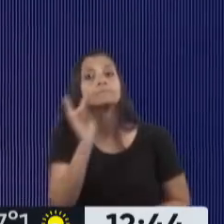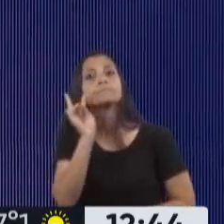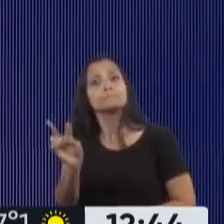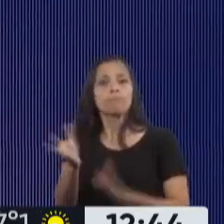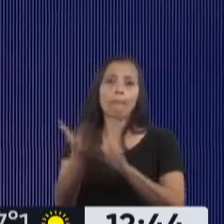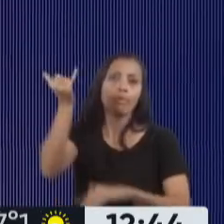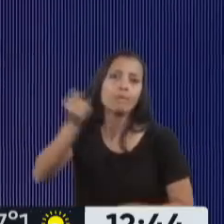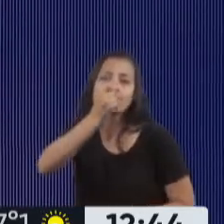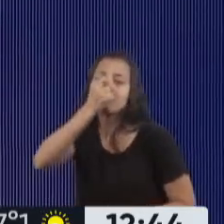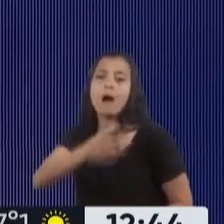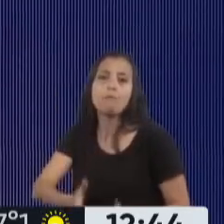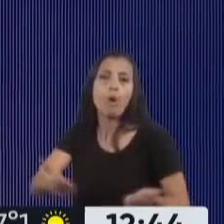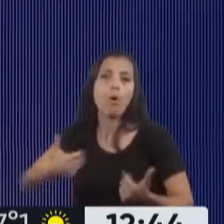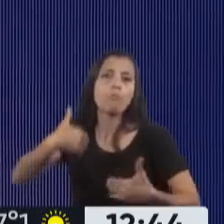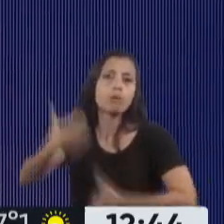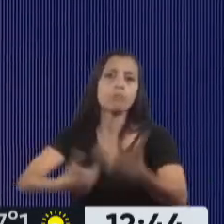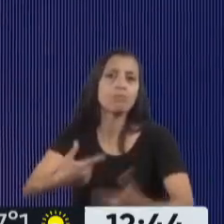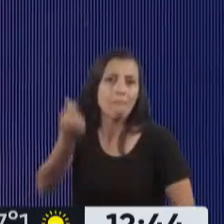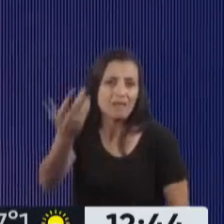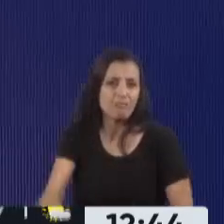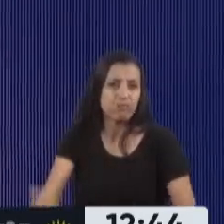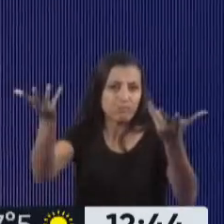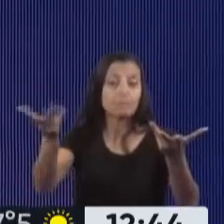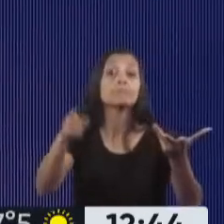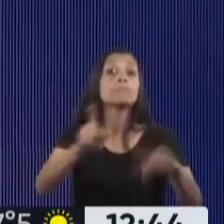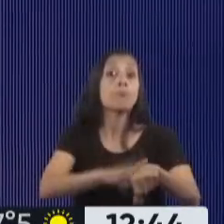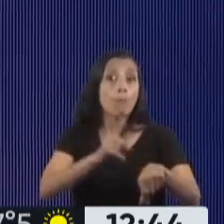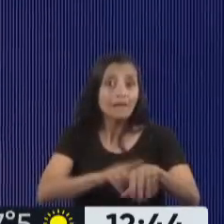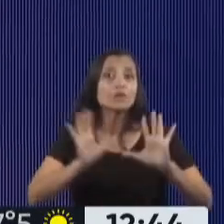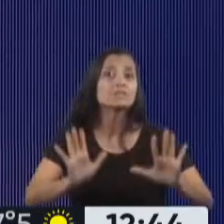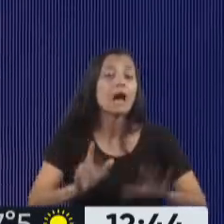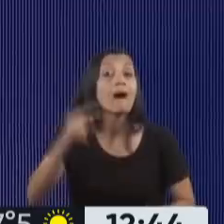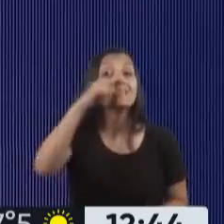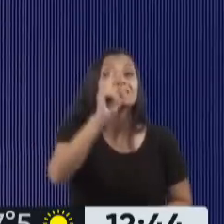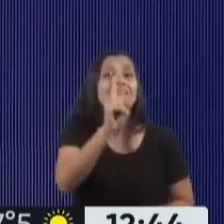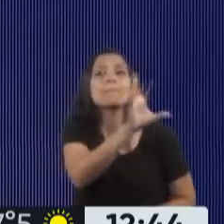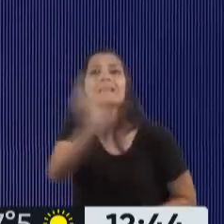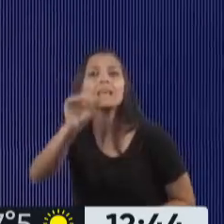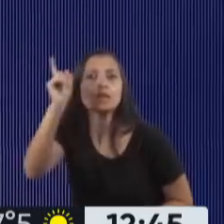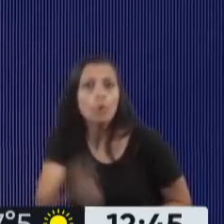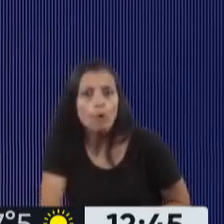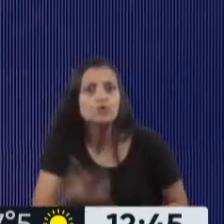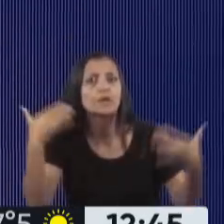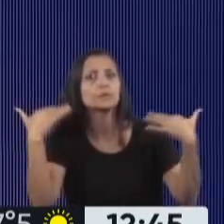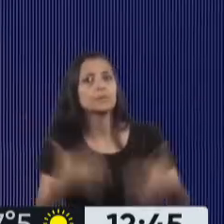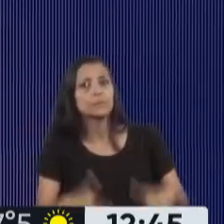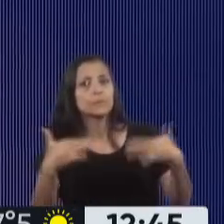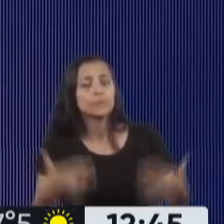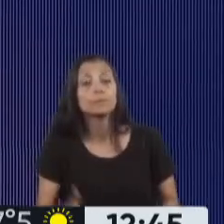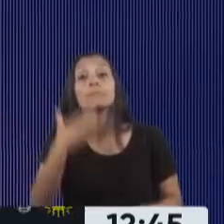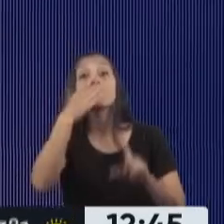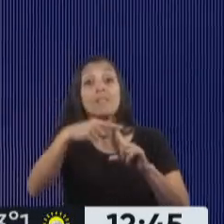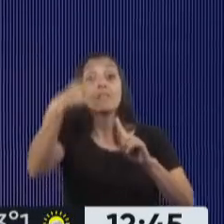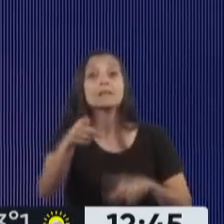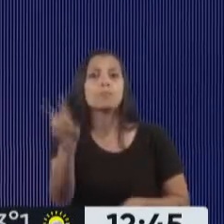una aceleración y los precios empezaron a viajar al ritmo de 7.500. Y cuando